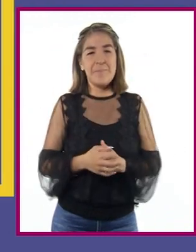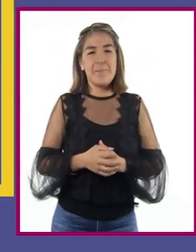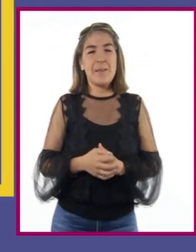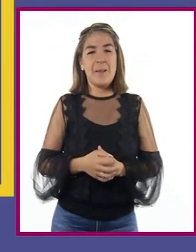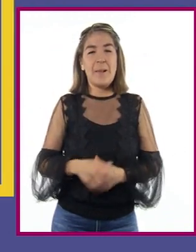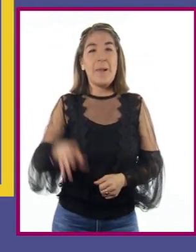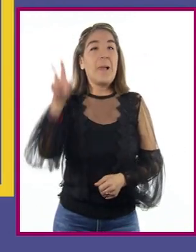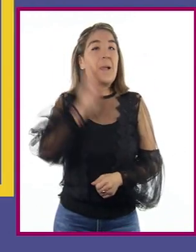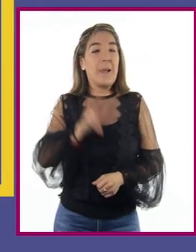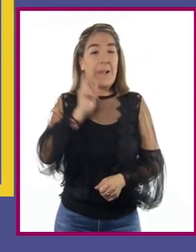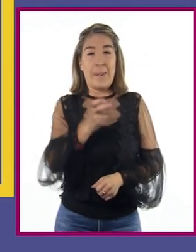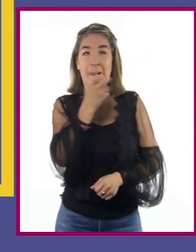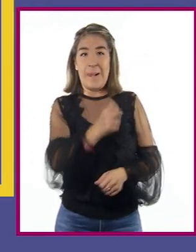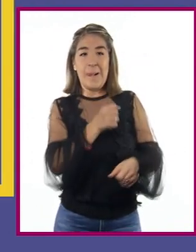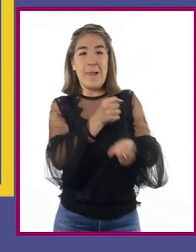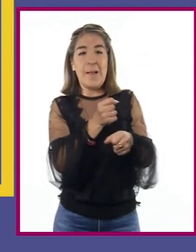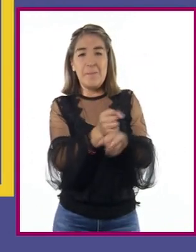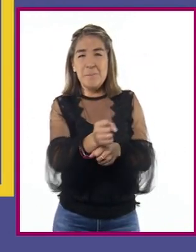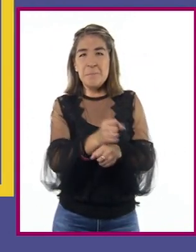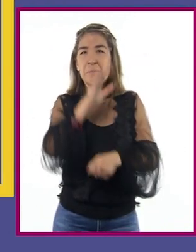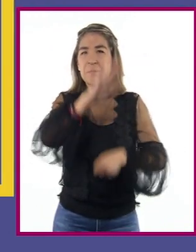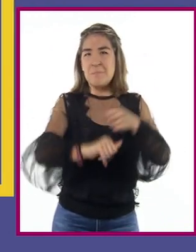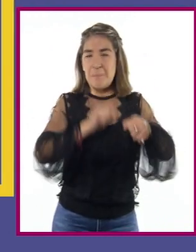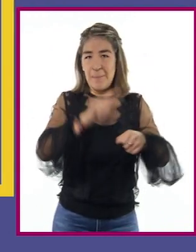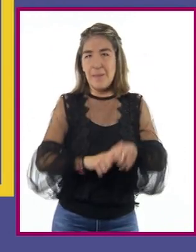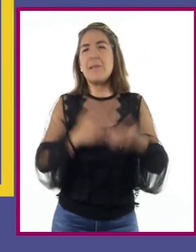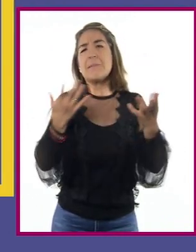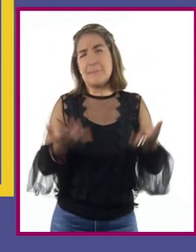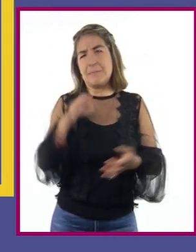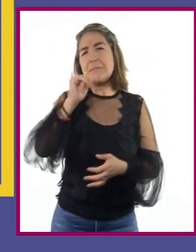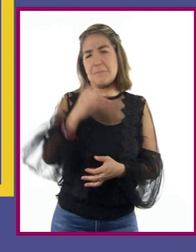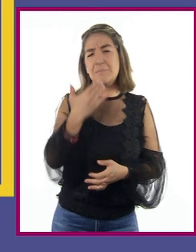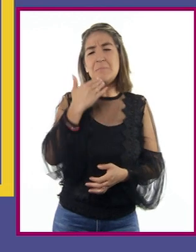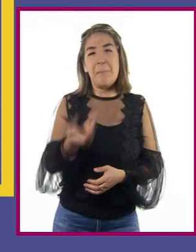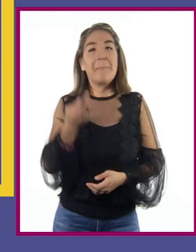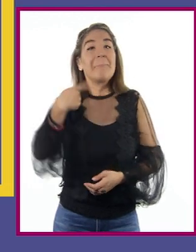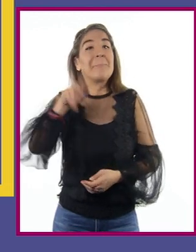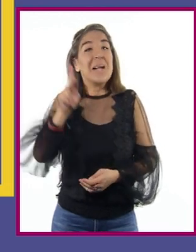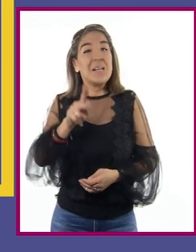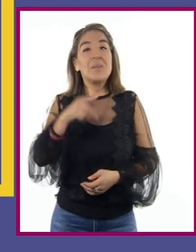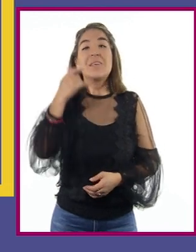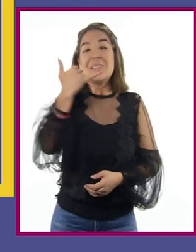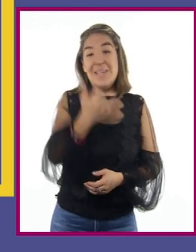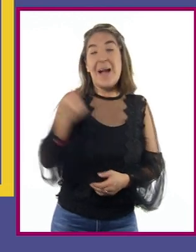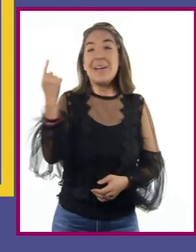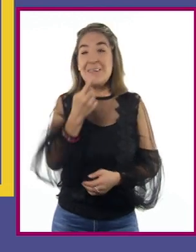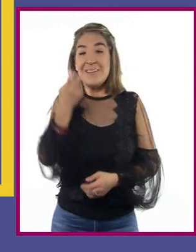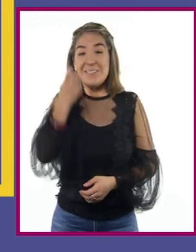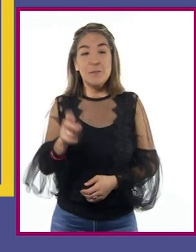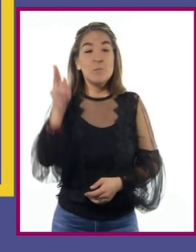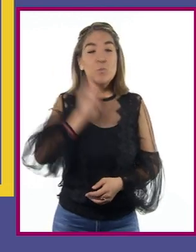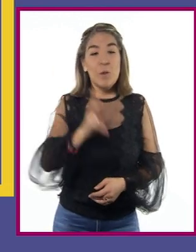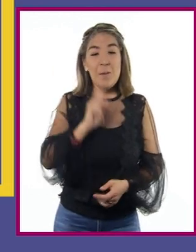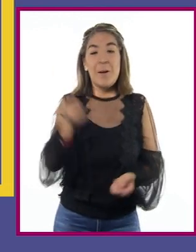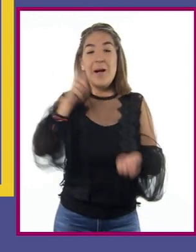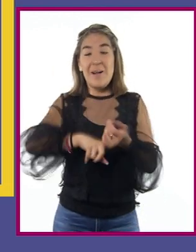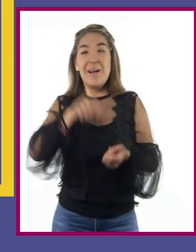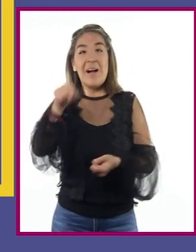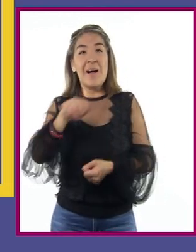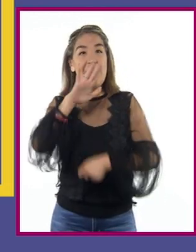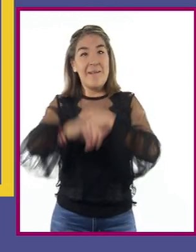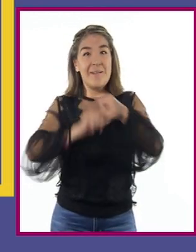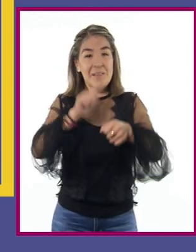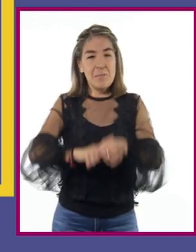Experimentar con animales es hasta cierto punto necesario, ya que si no fuera por las pruebas que se hacen en animales, no